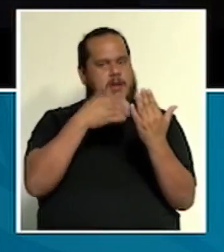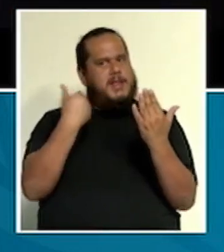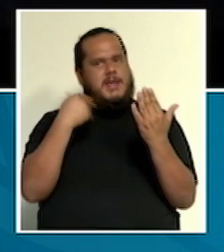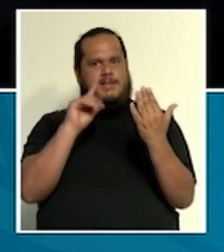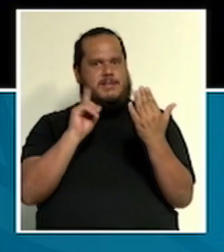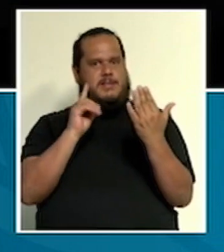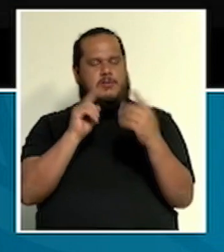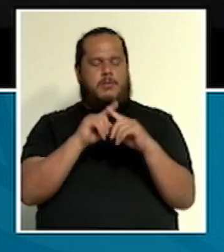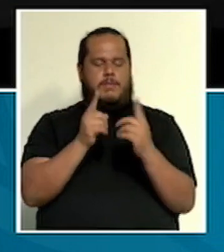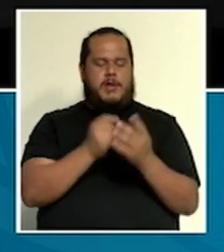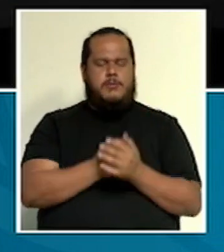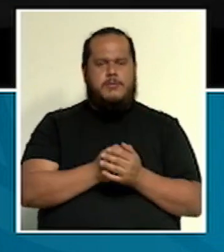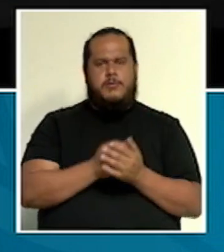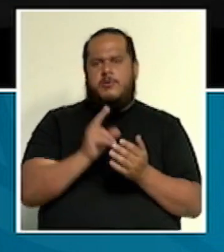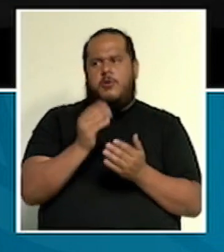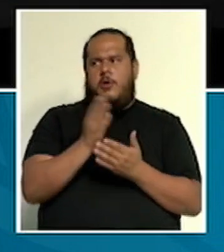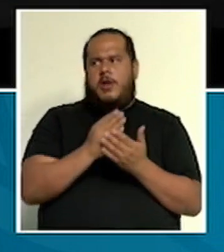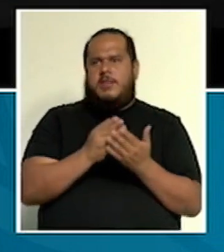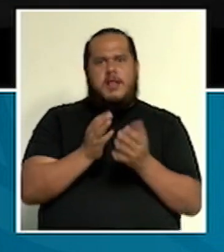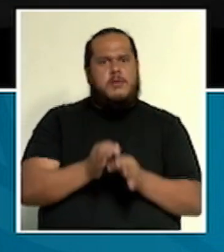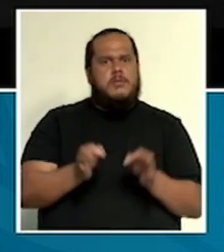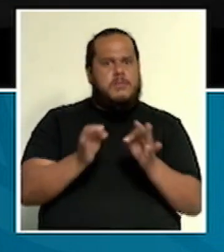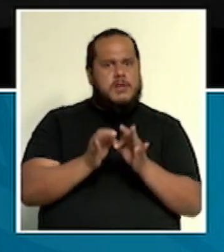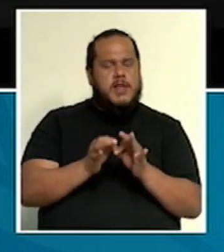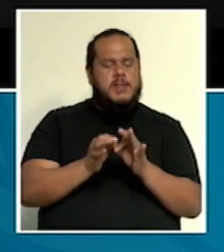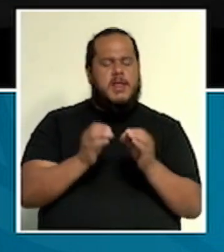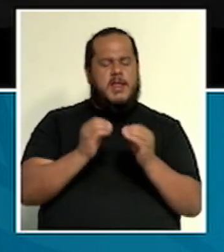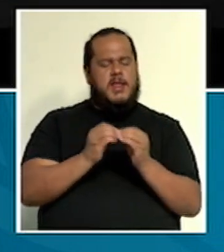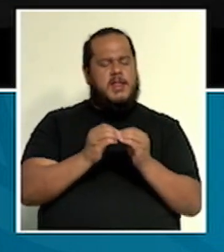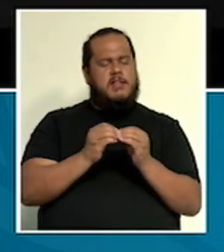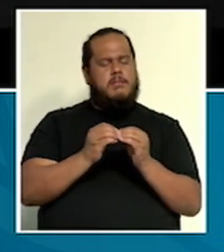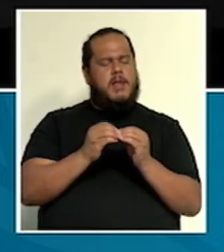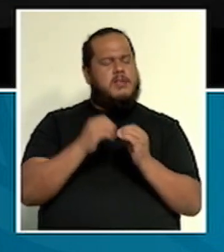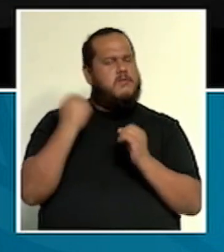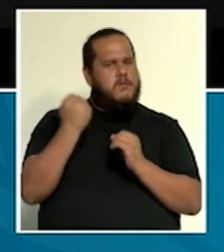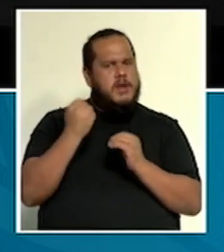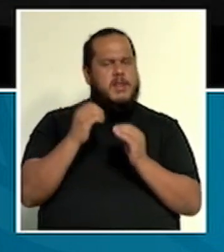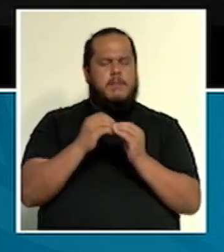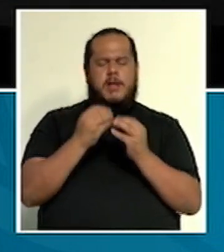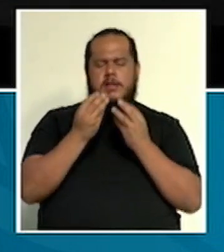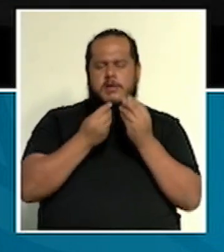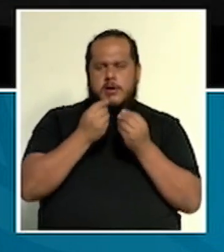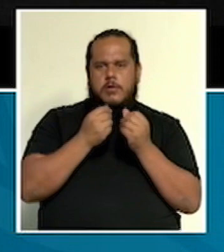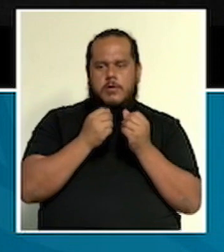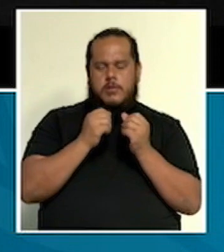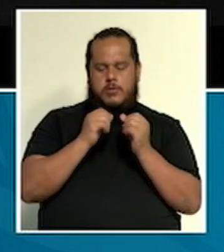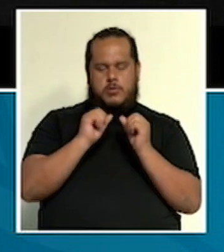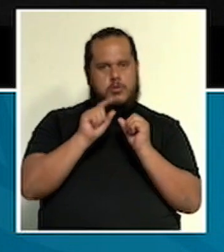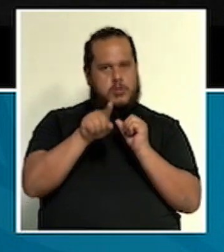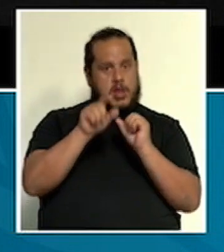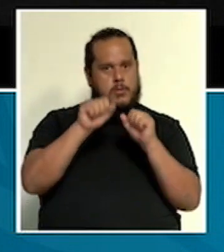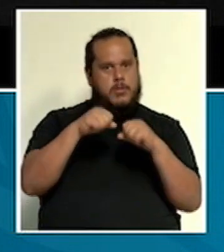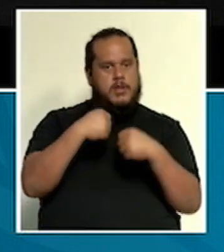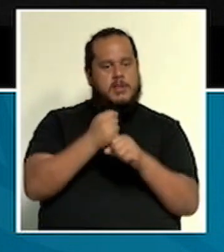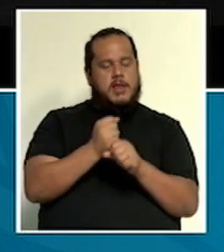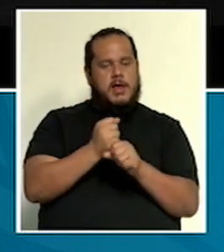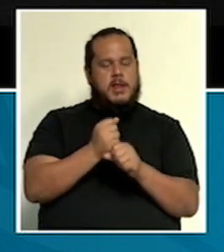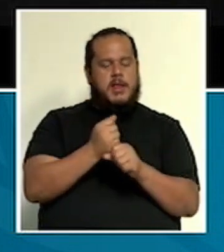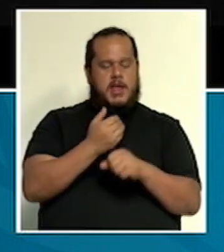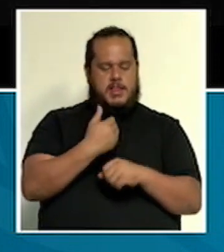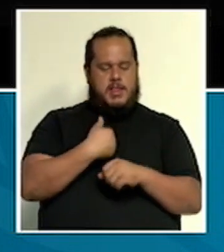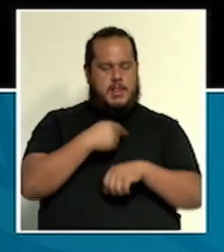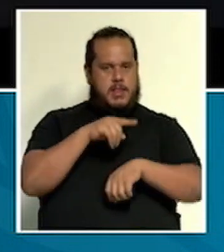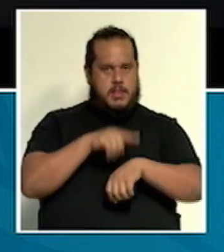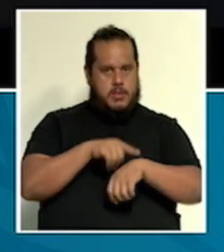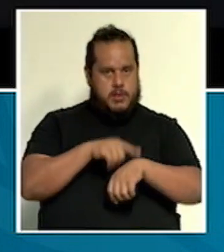que desvele. Es más intenso y más rico lo que se puede hacer disponiendo del